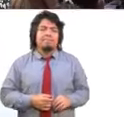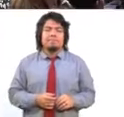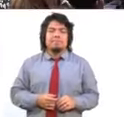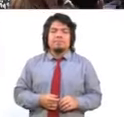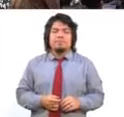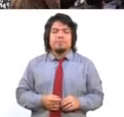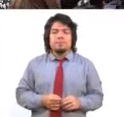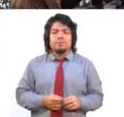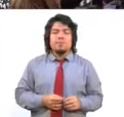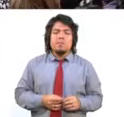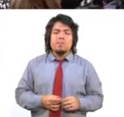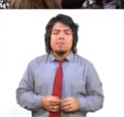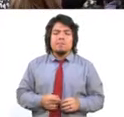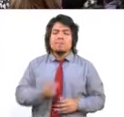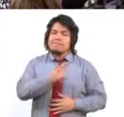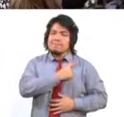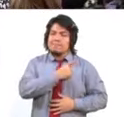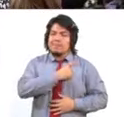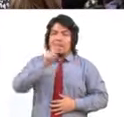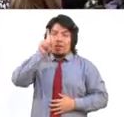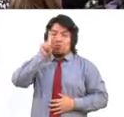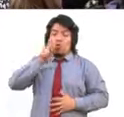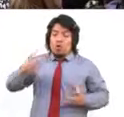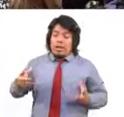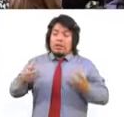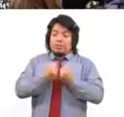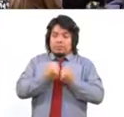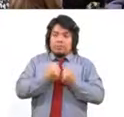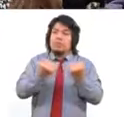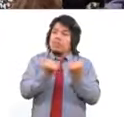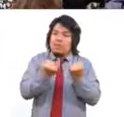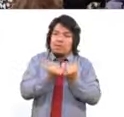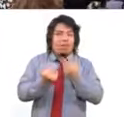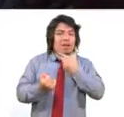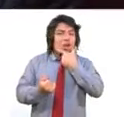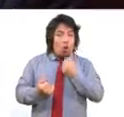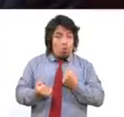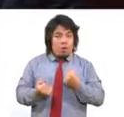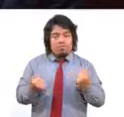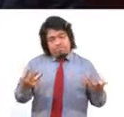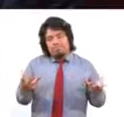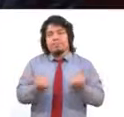Pues hay que seguir trabajando con las mujeres y con los hombres, porque